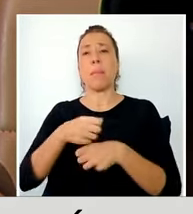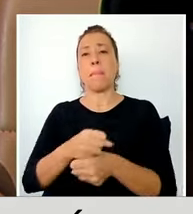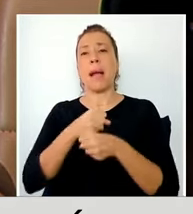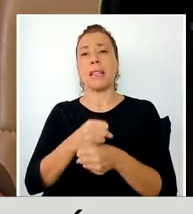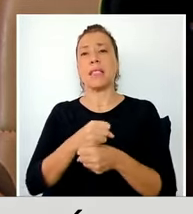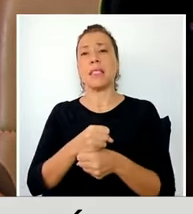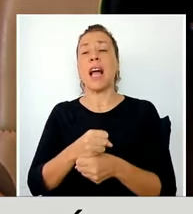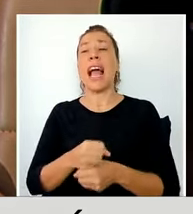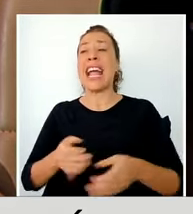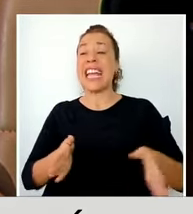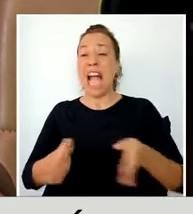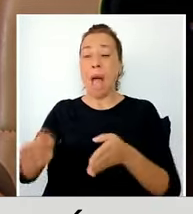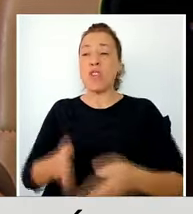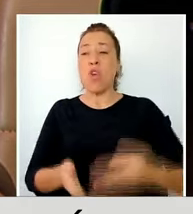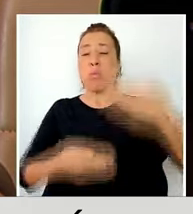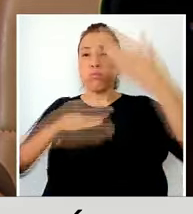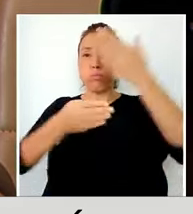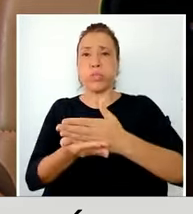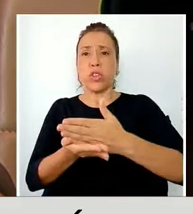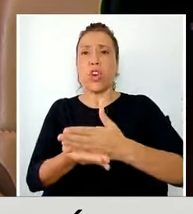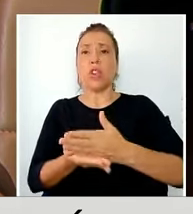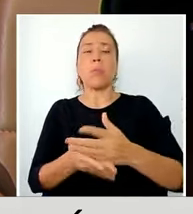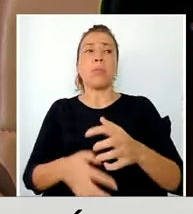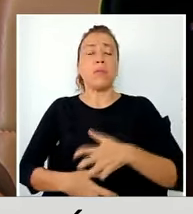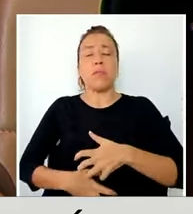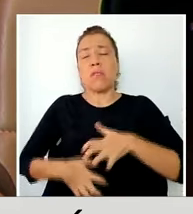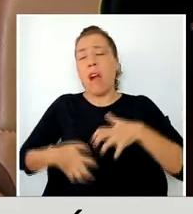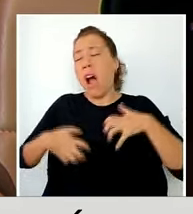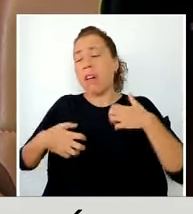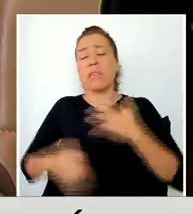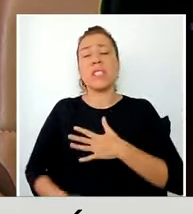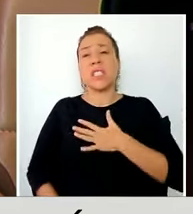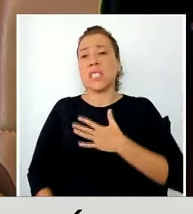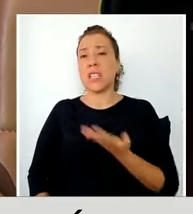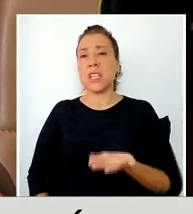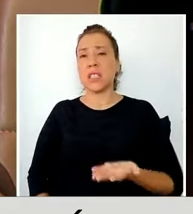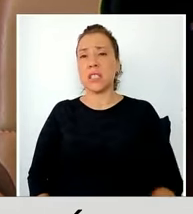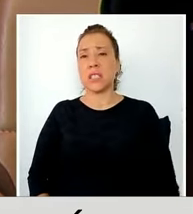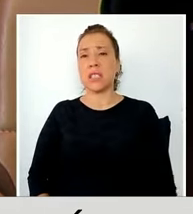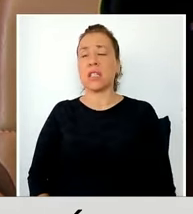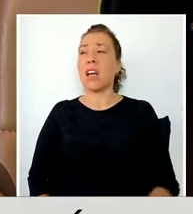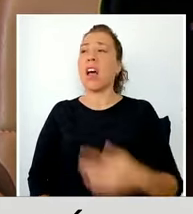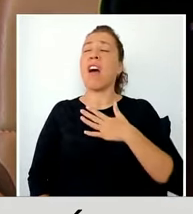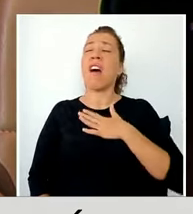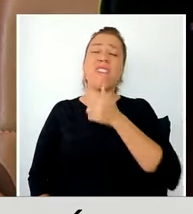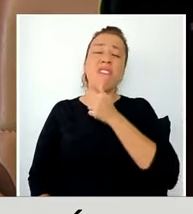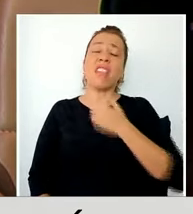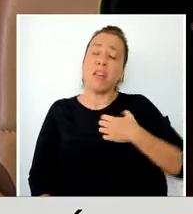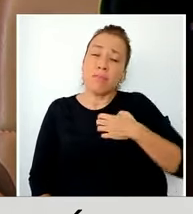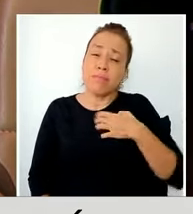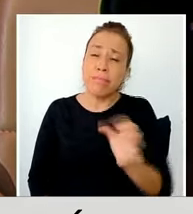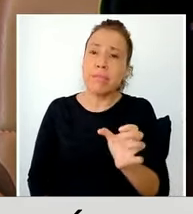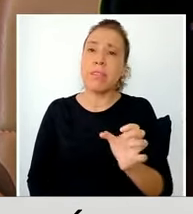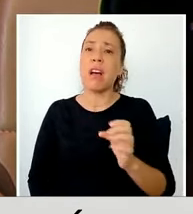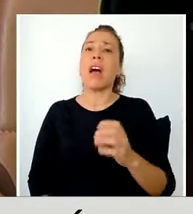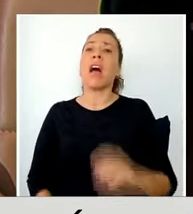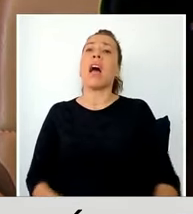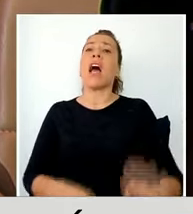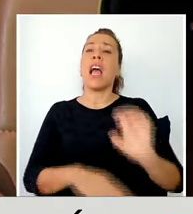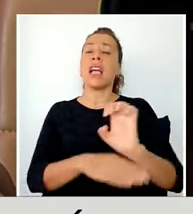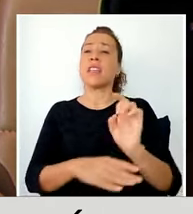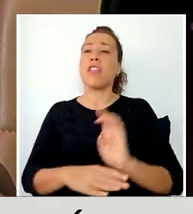por la impotencia que están sufriendo por la falta de empatía del estado que no está llegando a tiempo